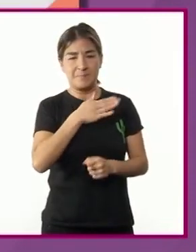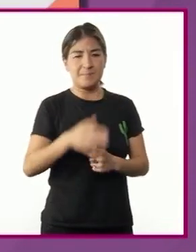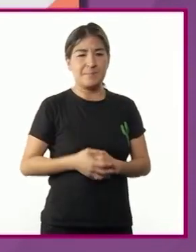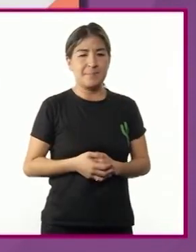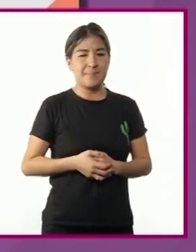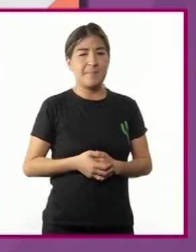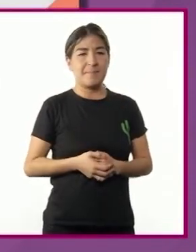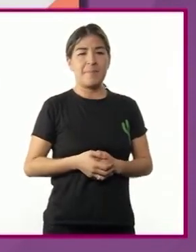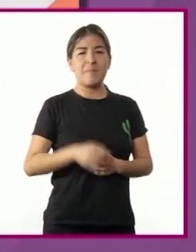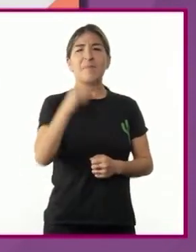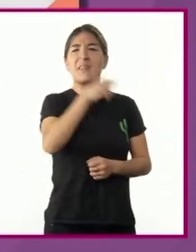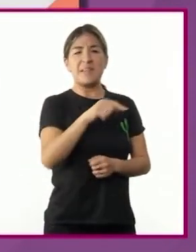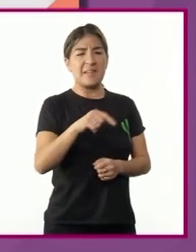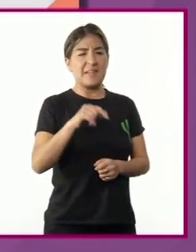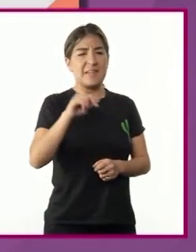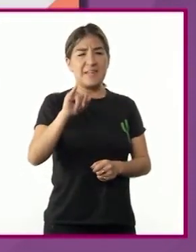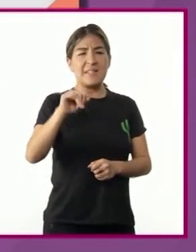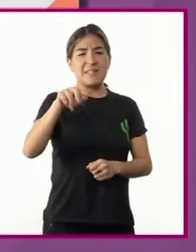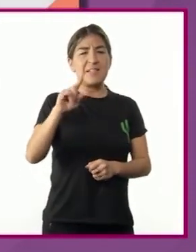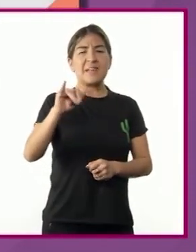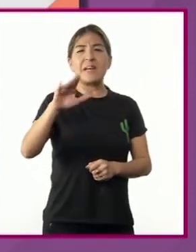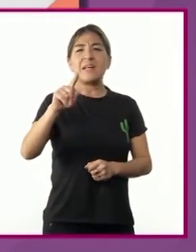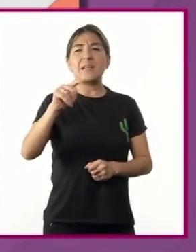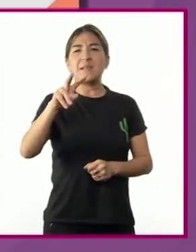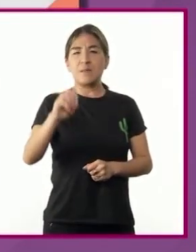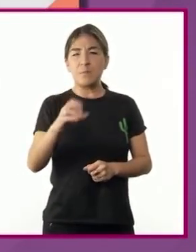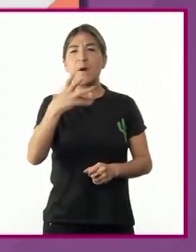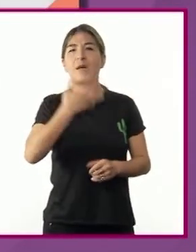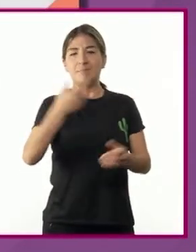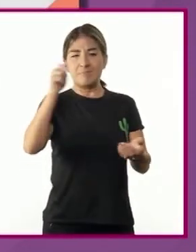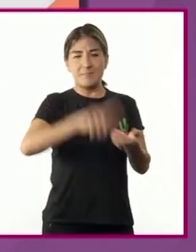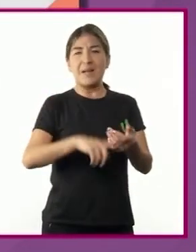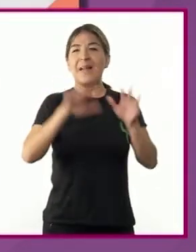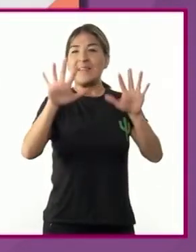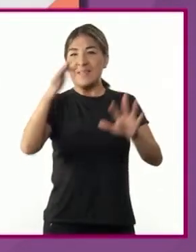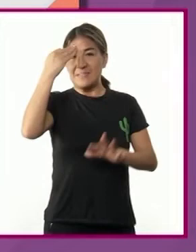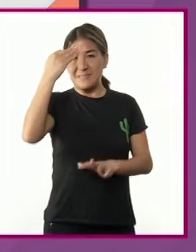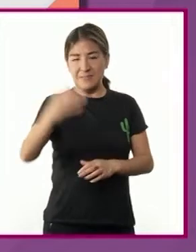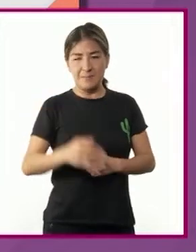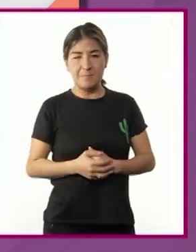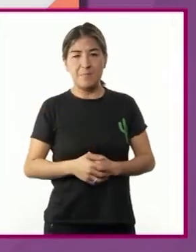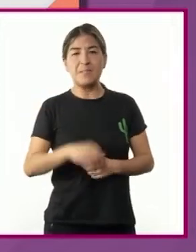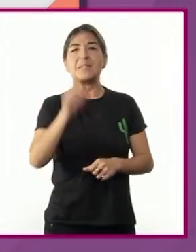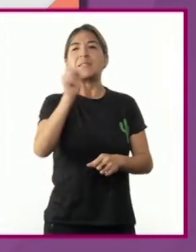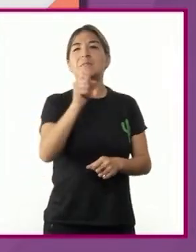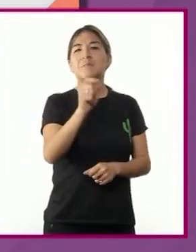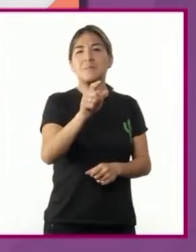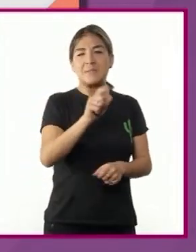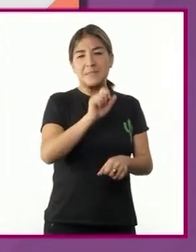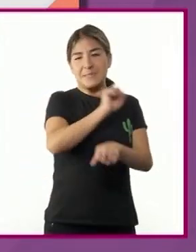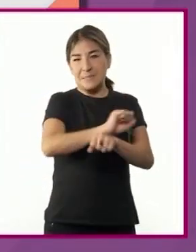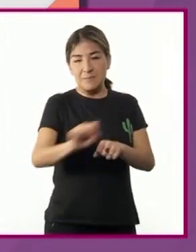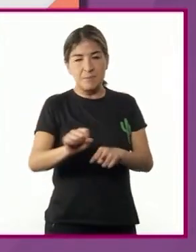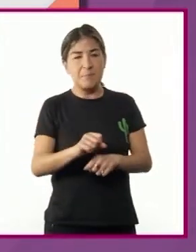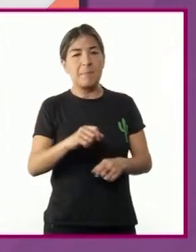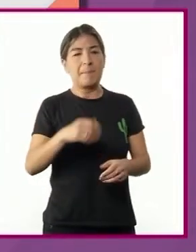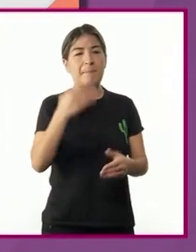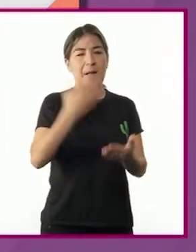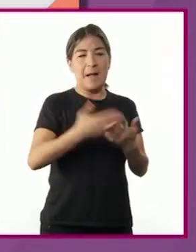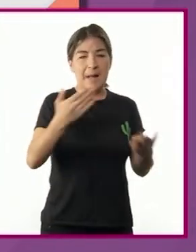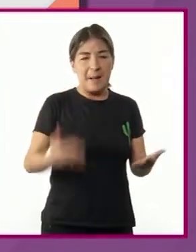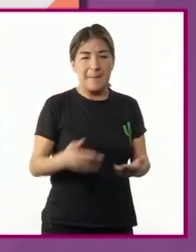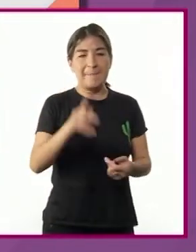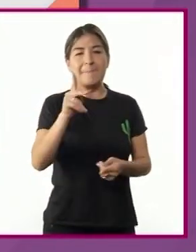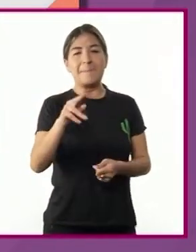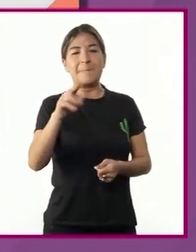En el modo indicativo hay un total de 10 tiempos: 5 simples, presente, presente, pretérito,